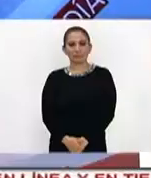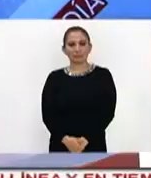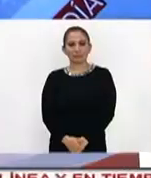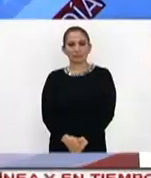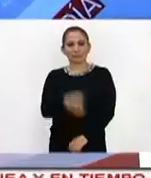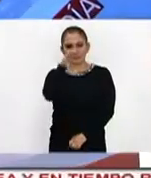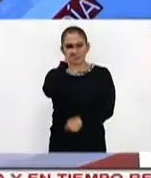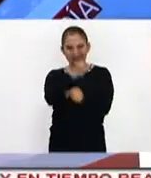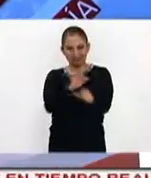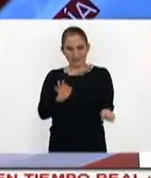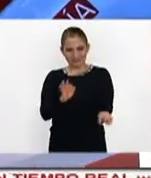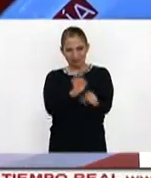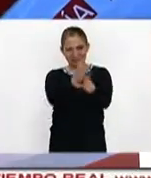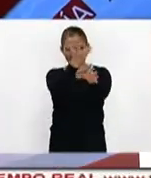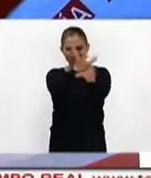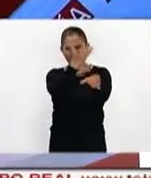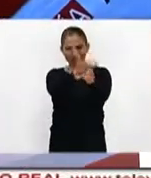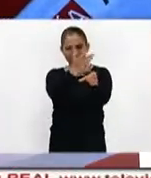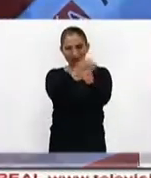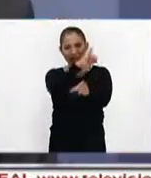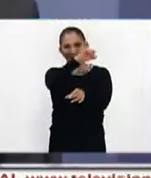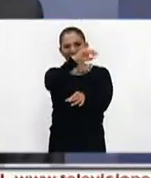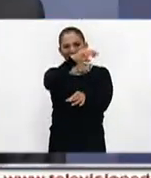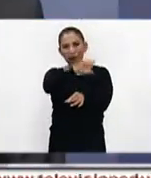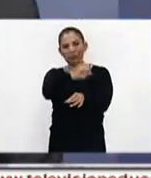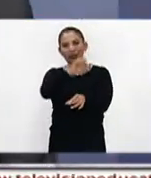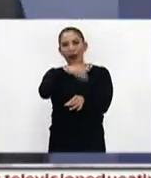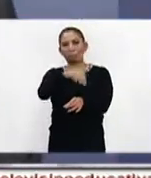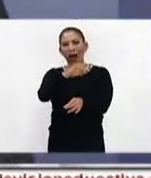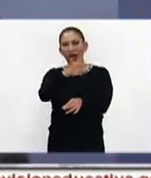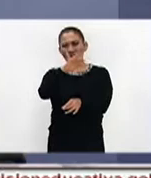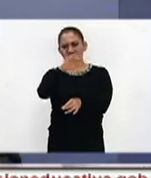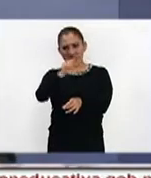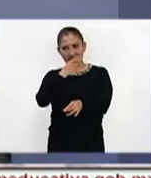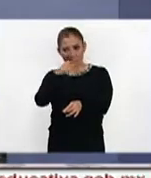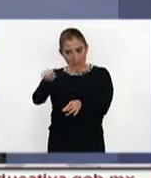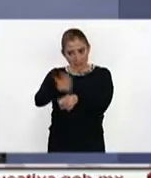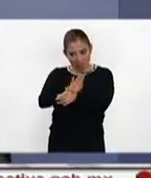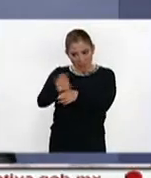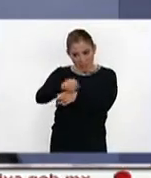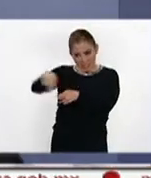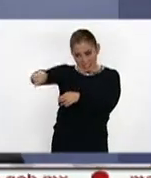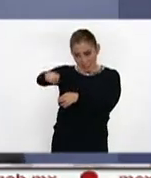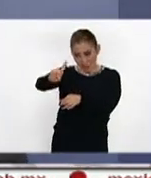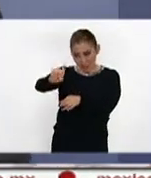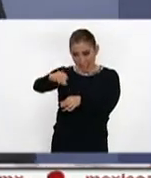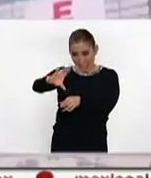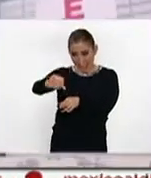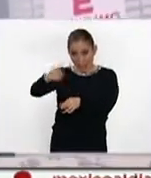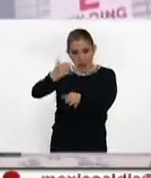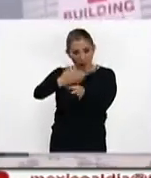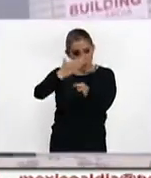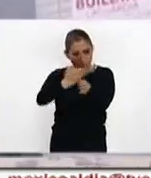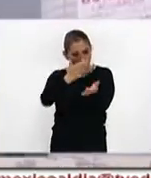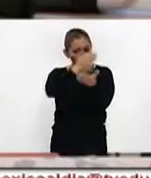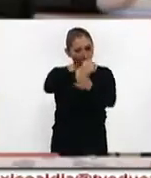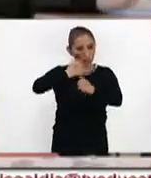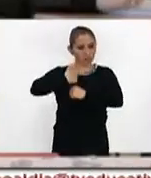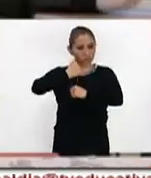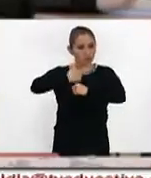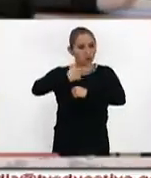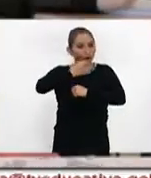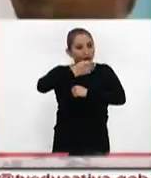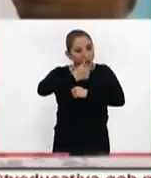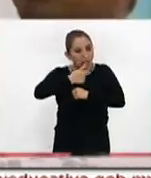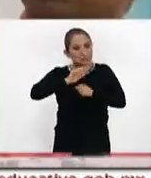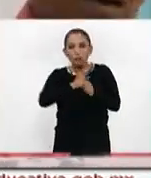El secretario de la Defensa de Estados Unidos, James Mattis, aseguró que ningún beneficiado por el DACA que se encuentra activo en las Fuerzas Armadas o a punto de